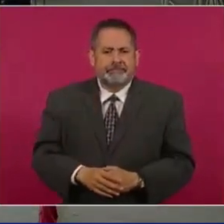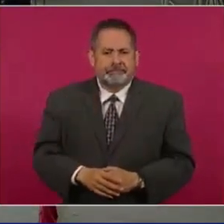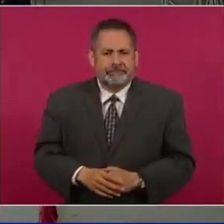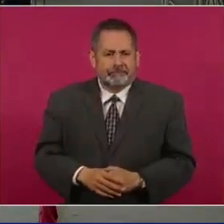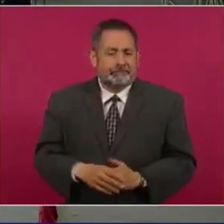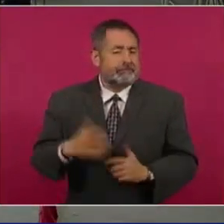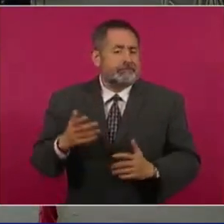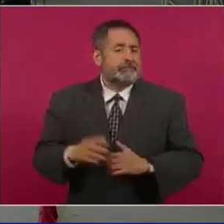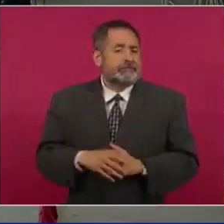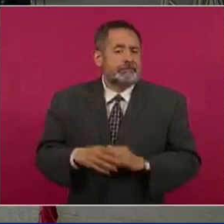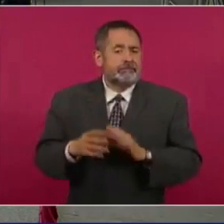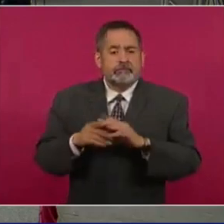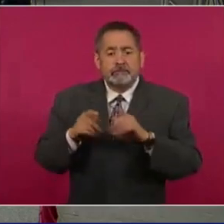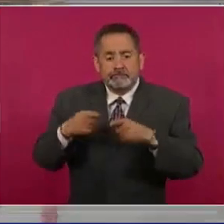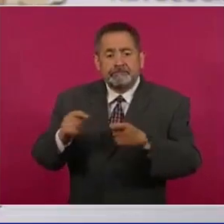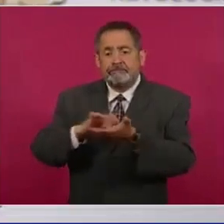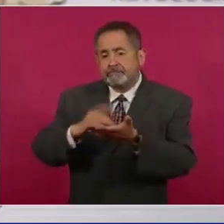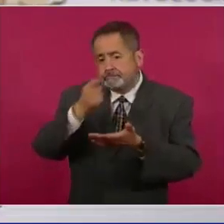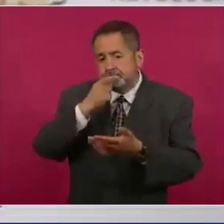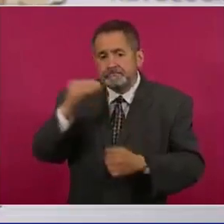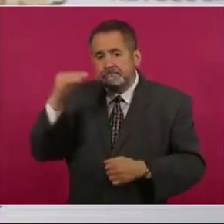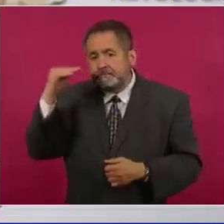y de manera gratuita.